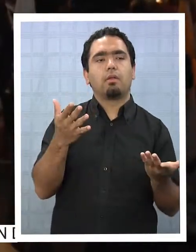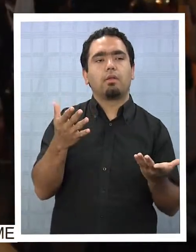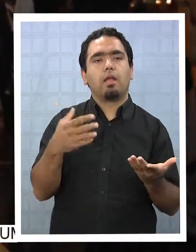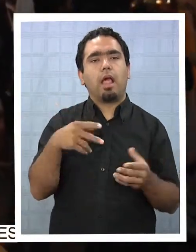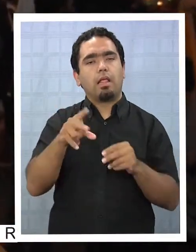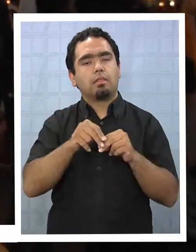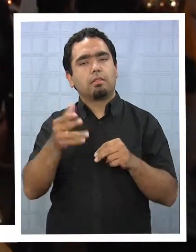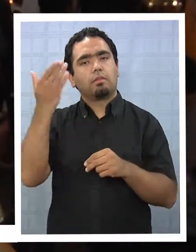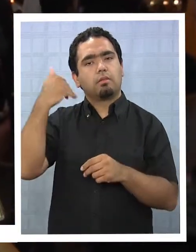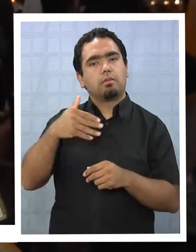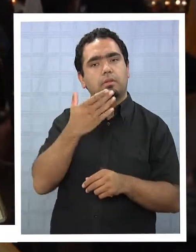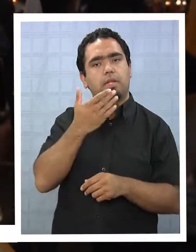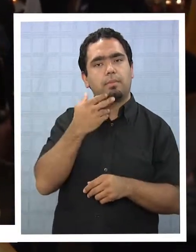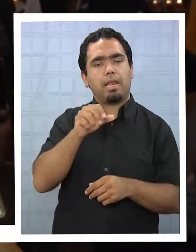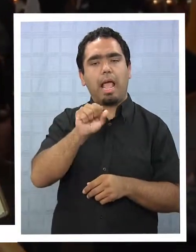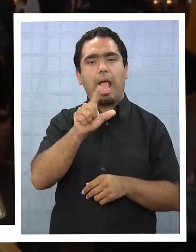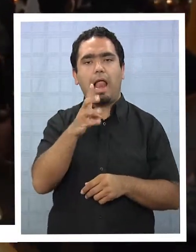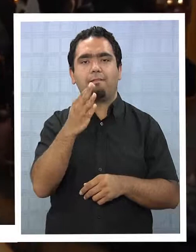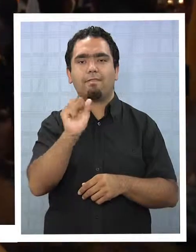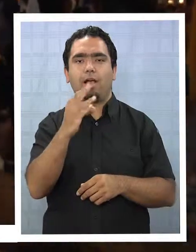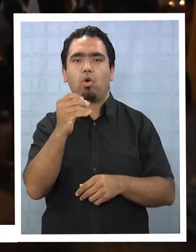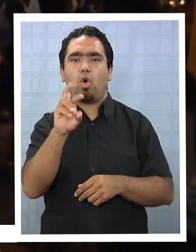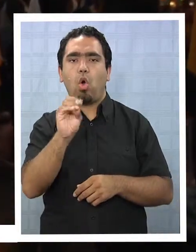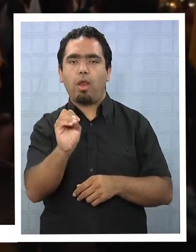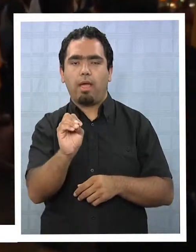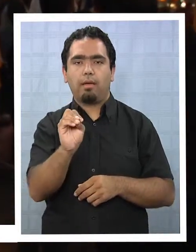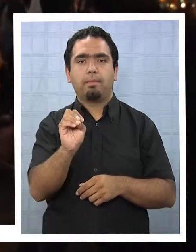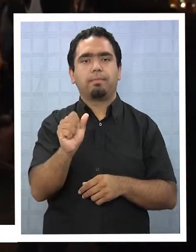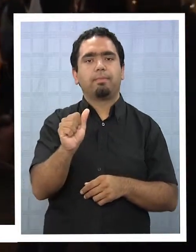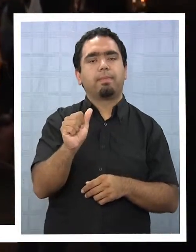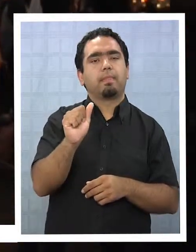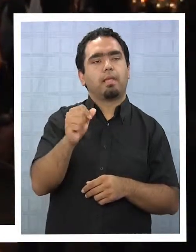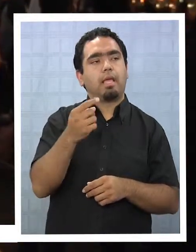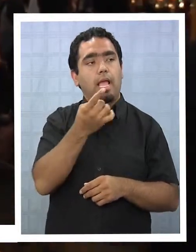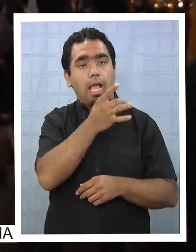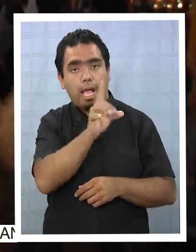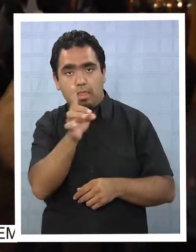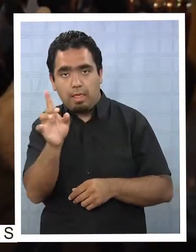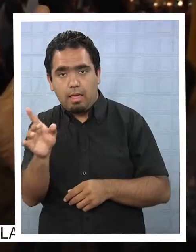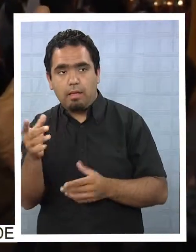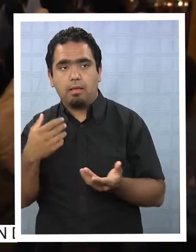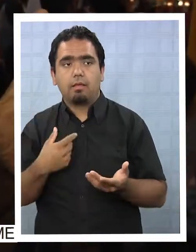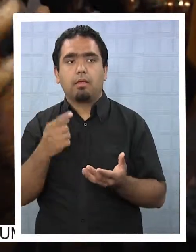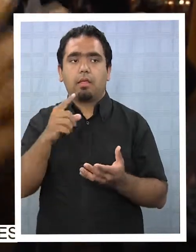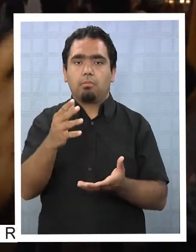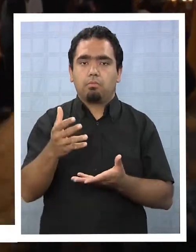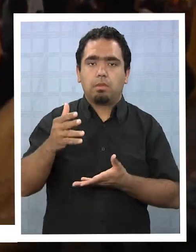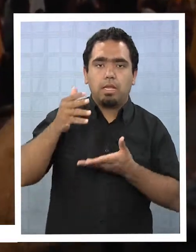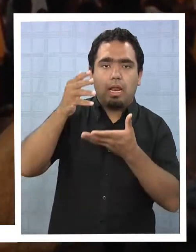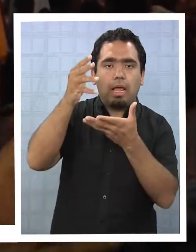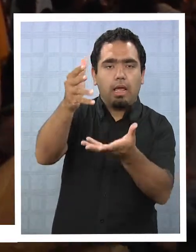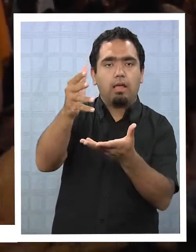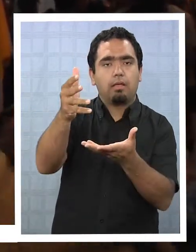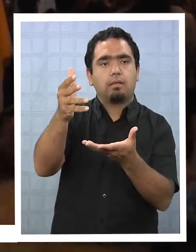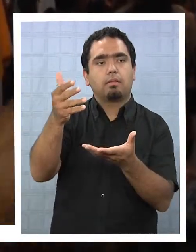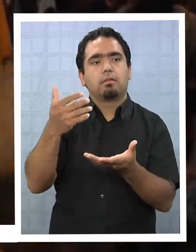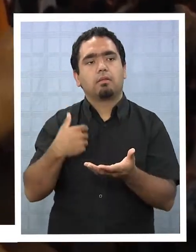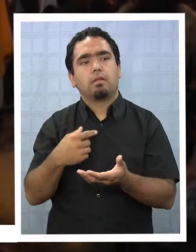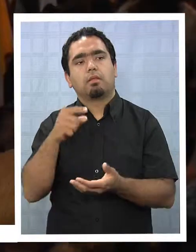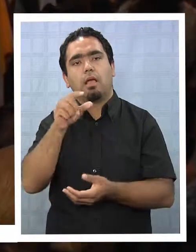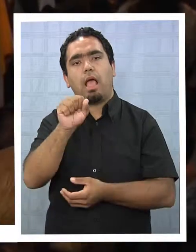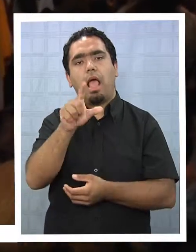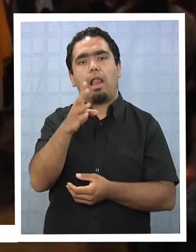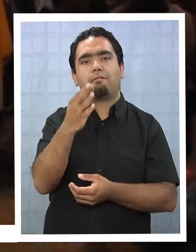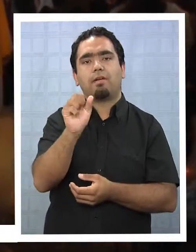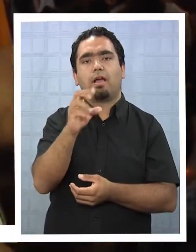este tiempo andábamos en la villa de albacora. Así que toda cada pescador entregaba tanta cantidad de albacora